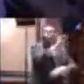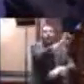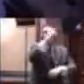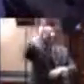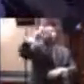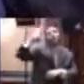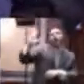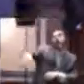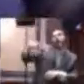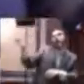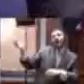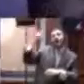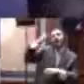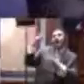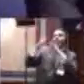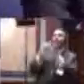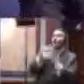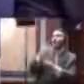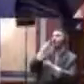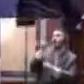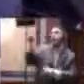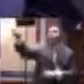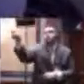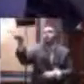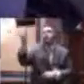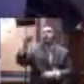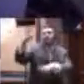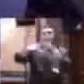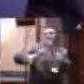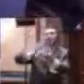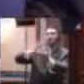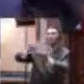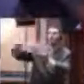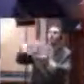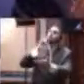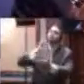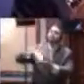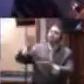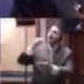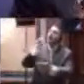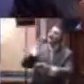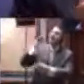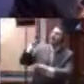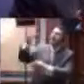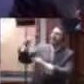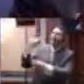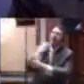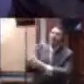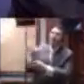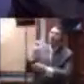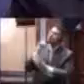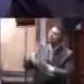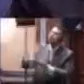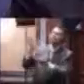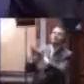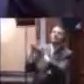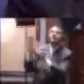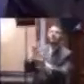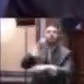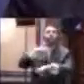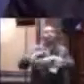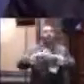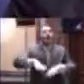deben tener permanencia y cuáles no. Obviamente no podríamos imaginar sistemas